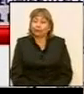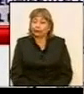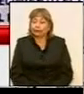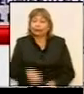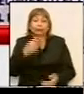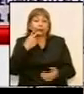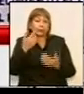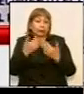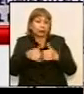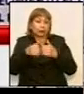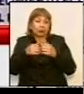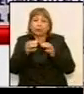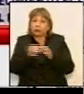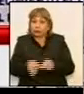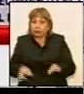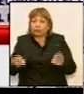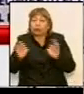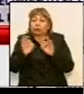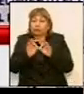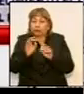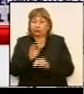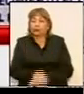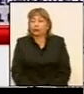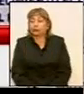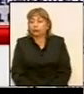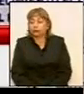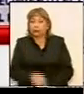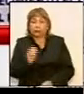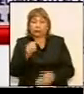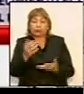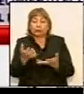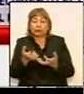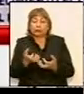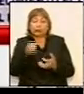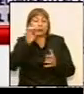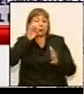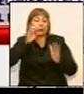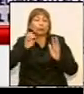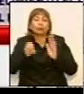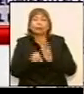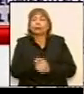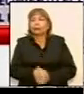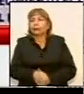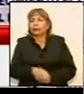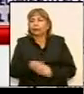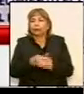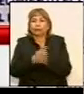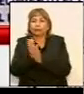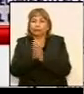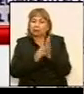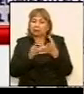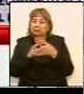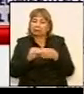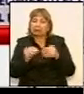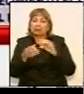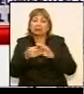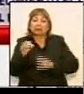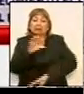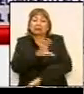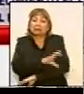es una industria sumamente importante. Si queremos un ejemplo, o una, o un, si quieres más anecdótico, histórico, está